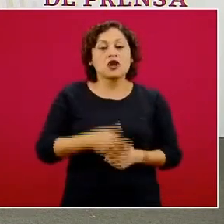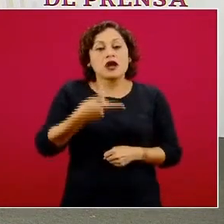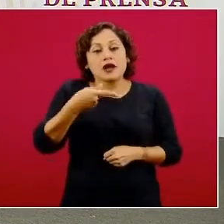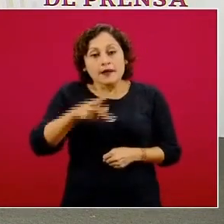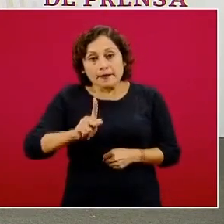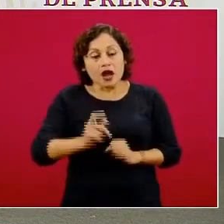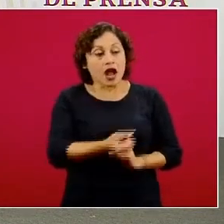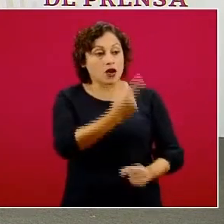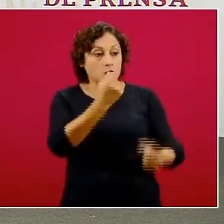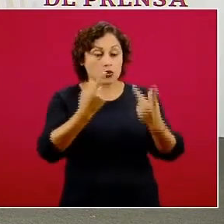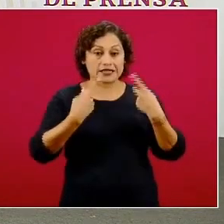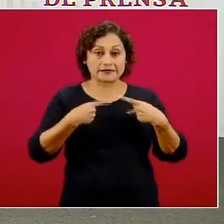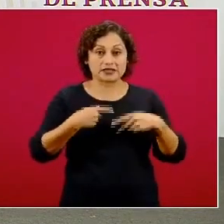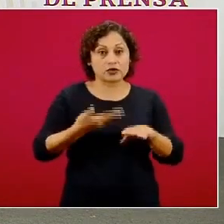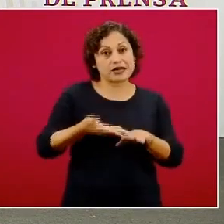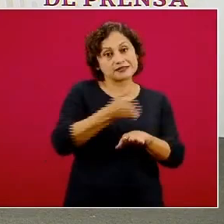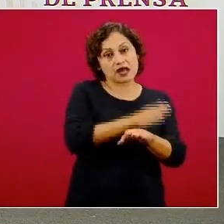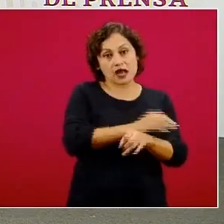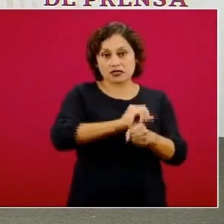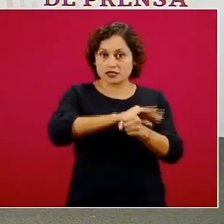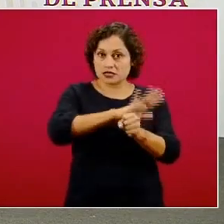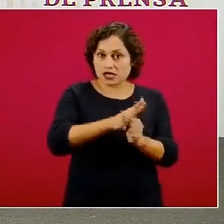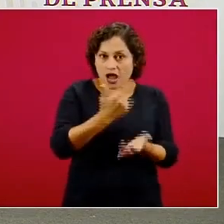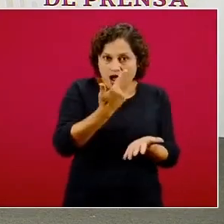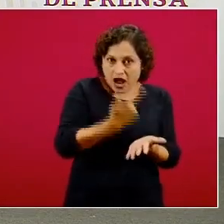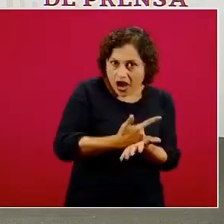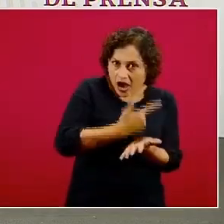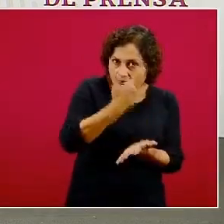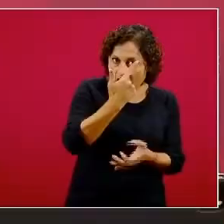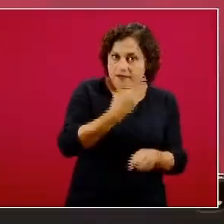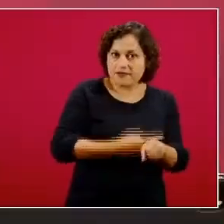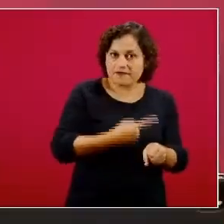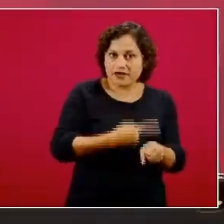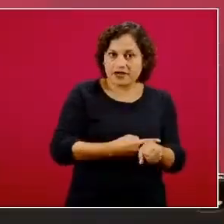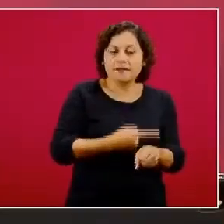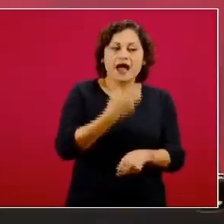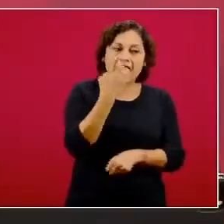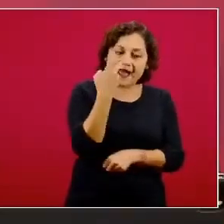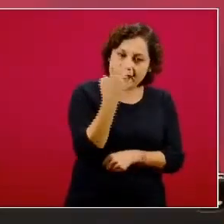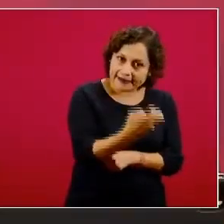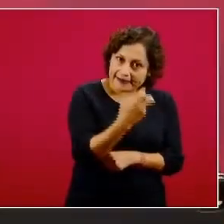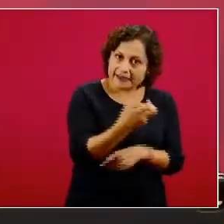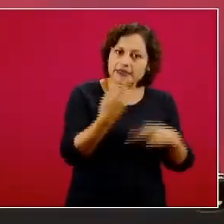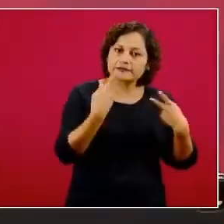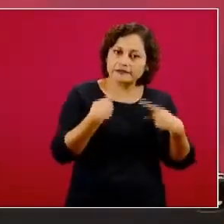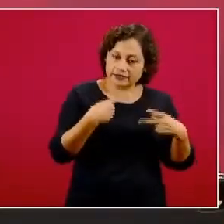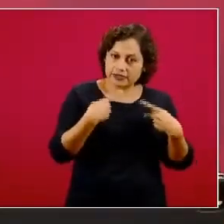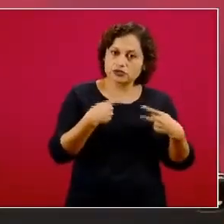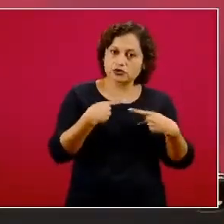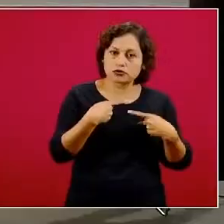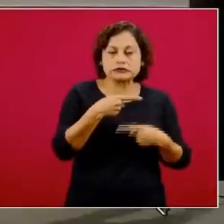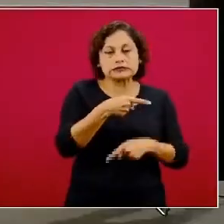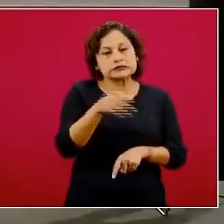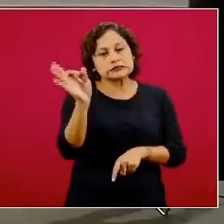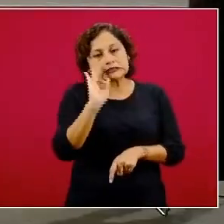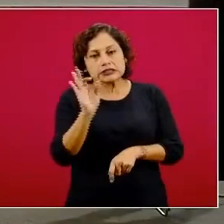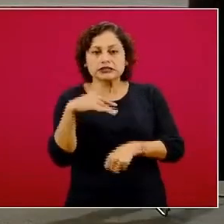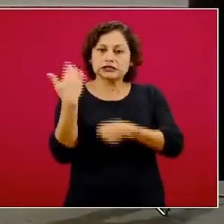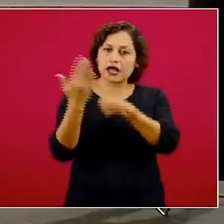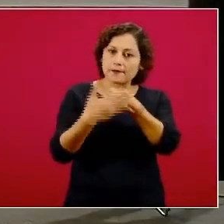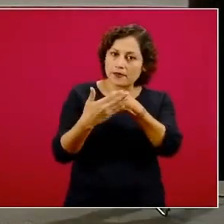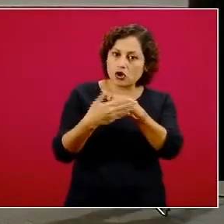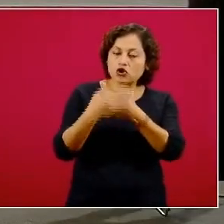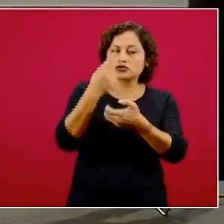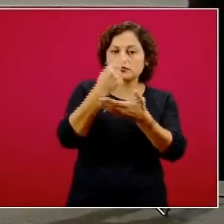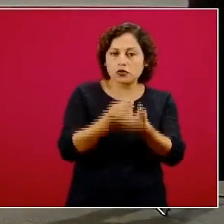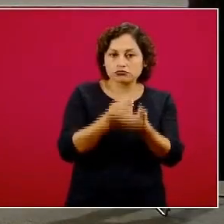grave, inclusive un cuadro crítico, son las personas que requerirán probablemente algunas de ellas, no todas,